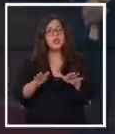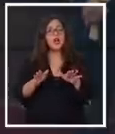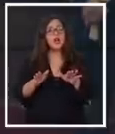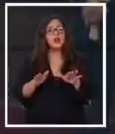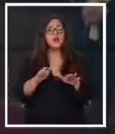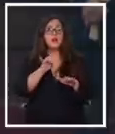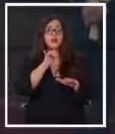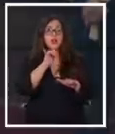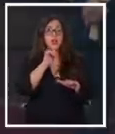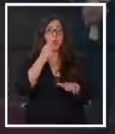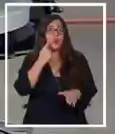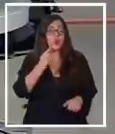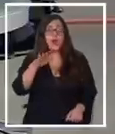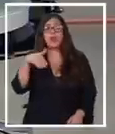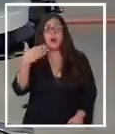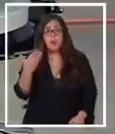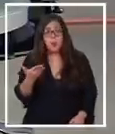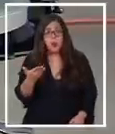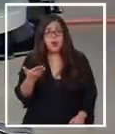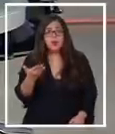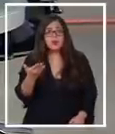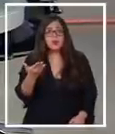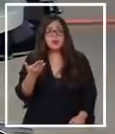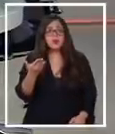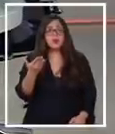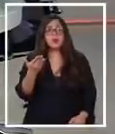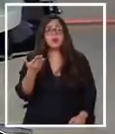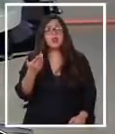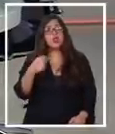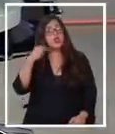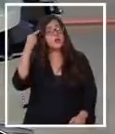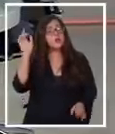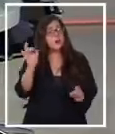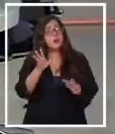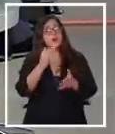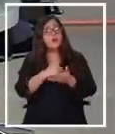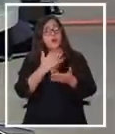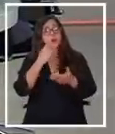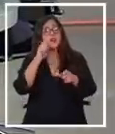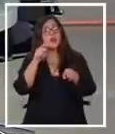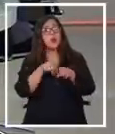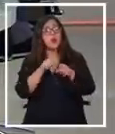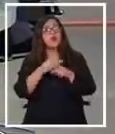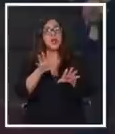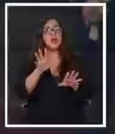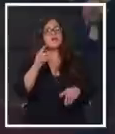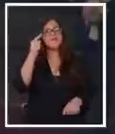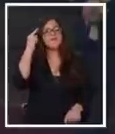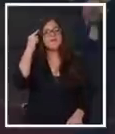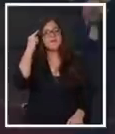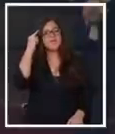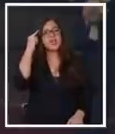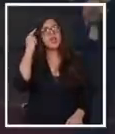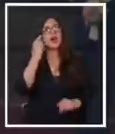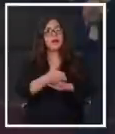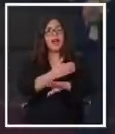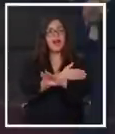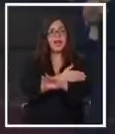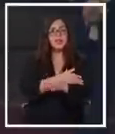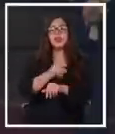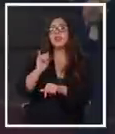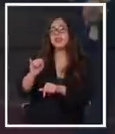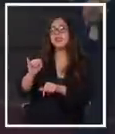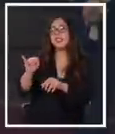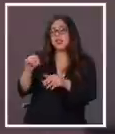no sé el día después y yo me imagino que ese plan ya está hecho porque parte de gobernar es ponerse en los escenarios cierto hay que anticipar todo